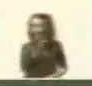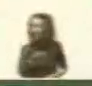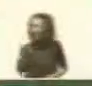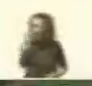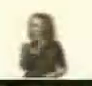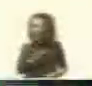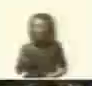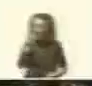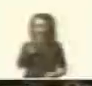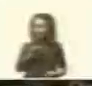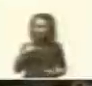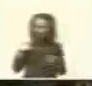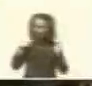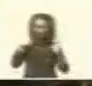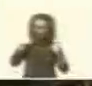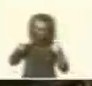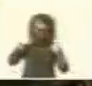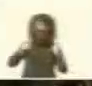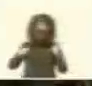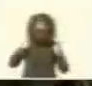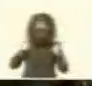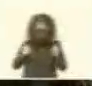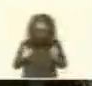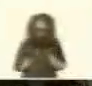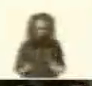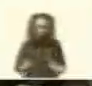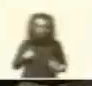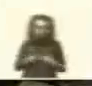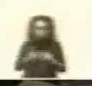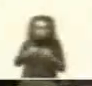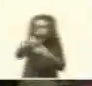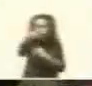Soy el mismo y no cambiaré, los años